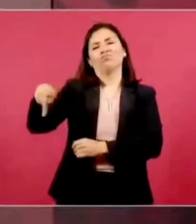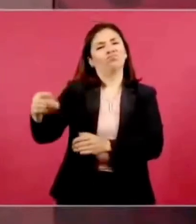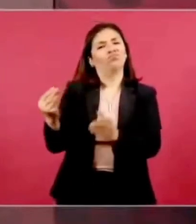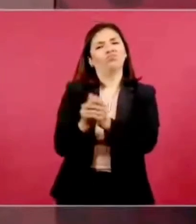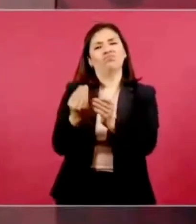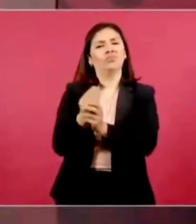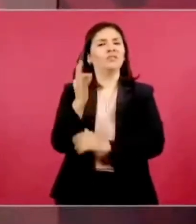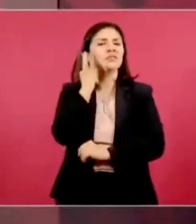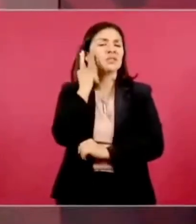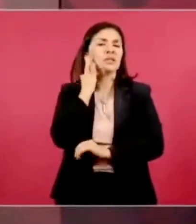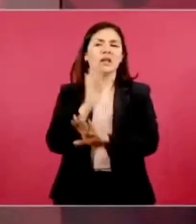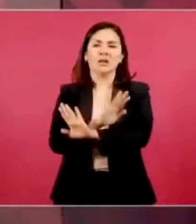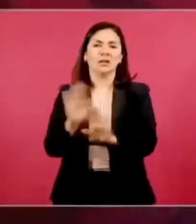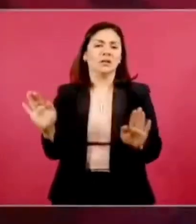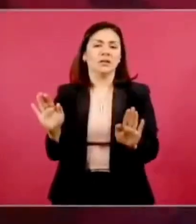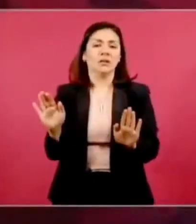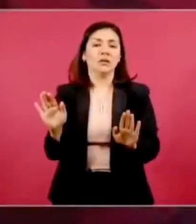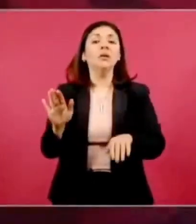Por eso